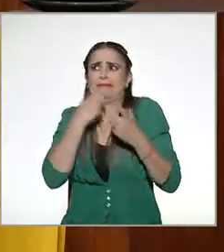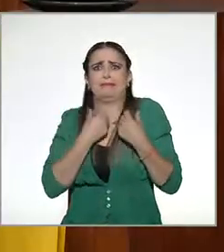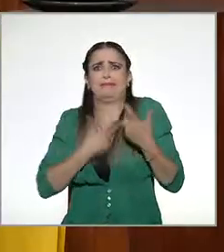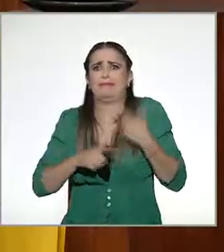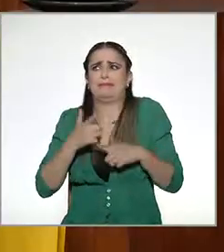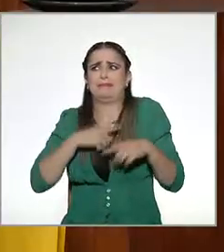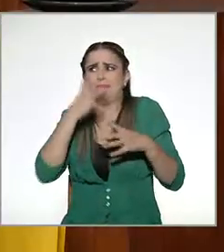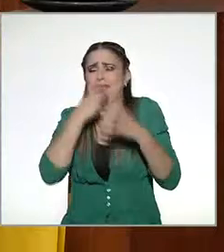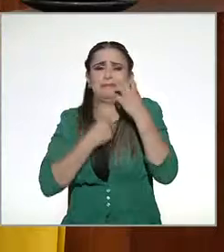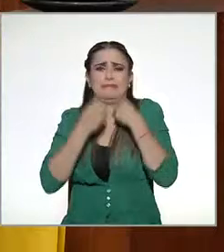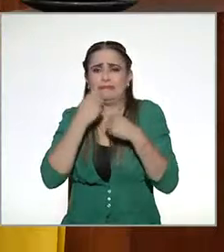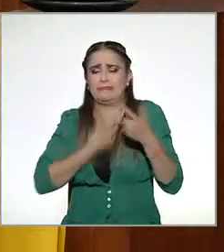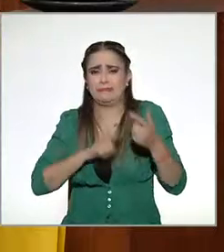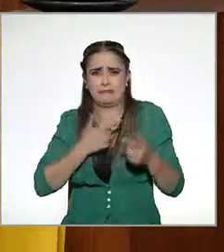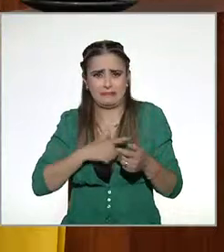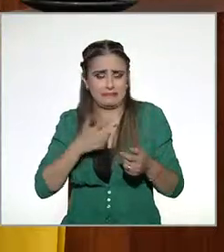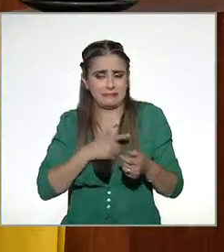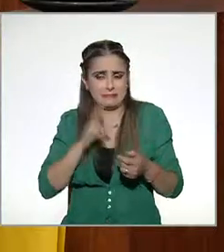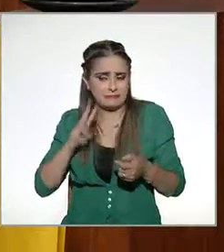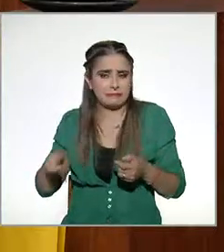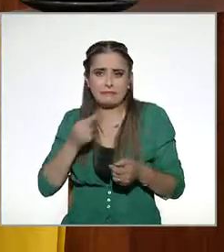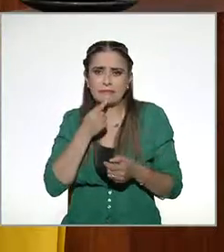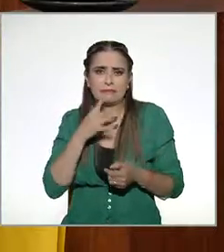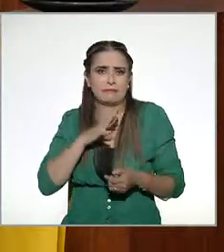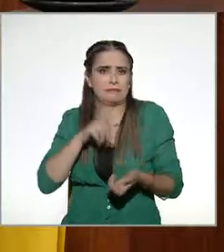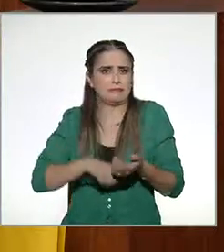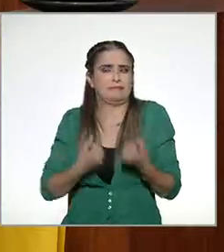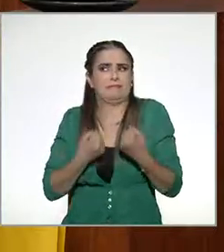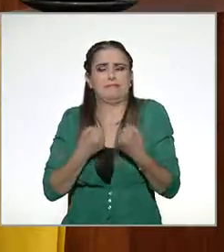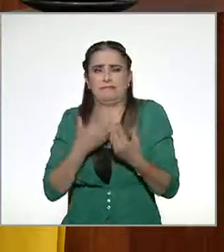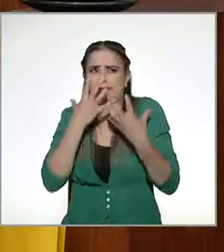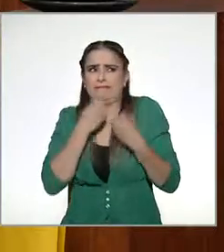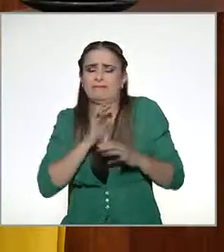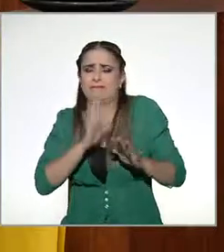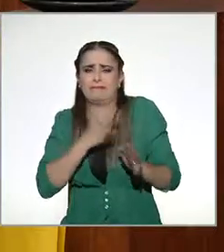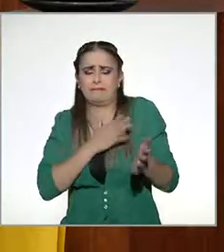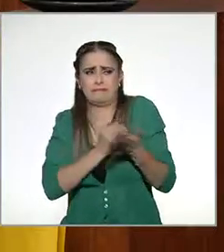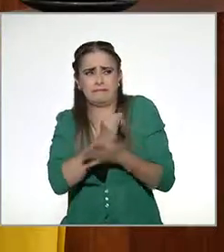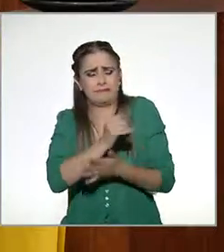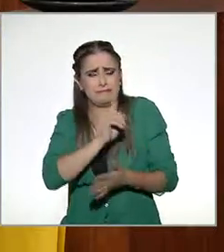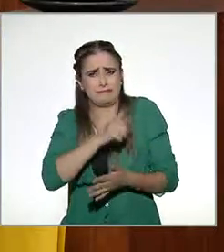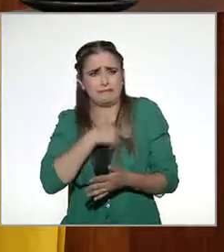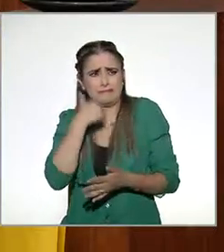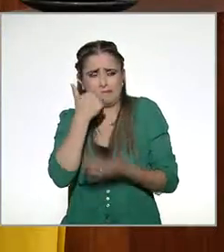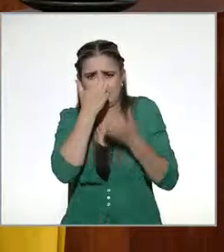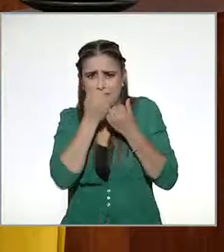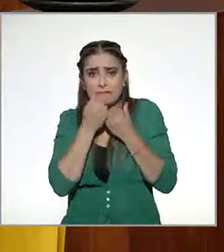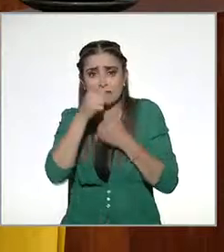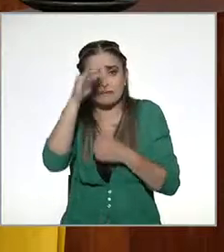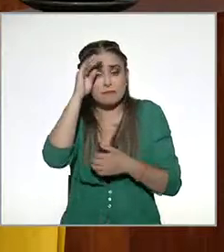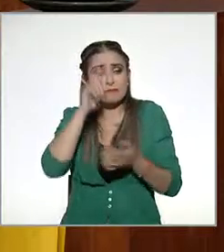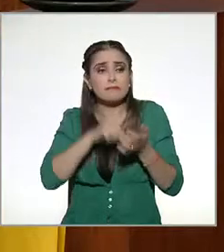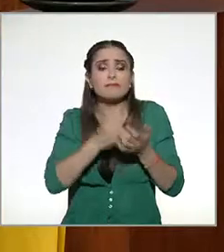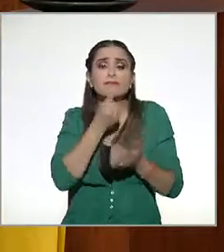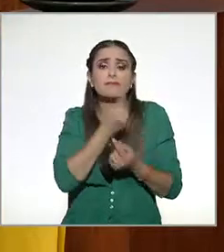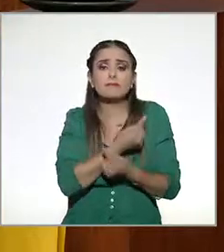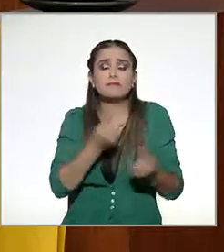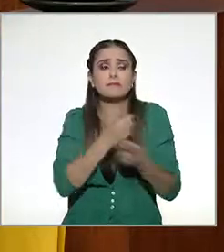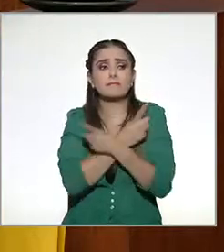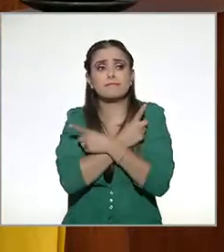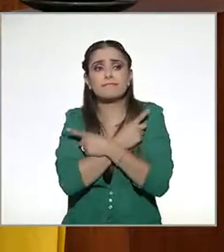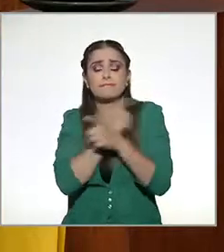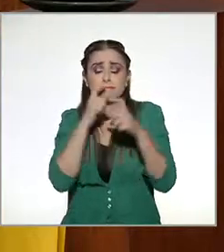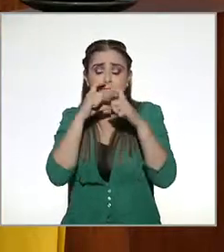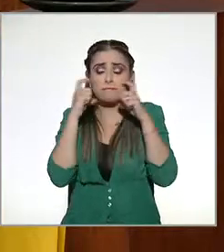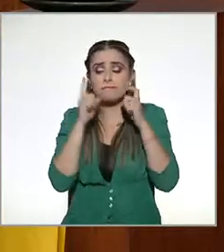se resisten, habla de una fortaleza también, ¿no? Porque pensamos que los niños educaditos, calladitos, bien portados,